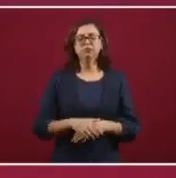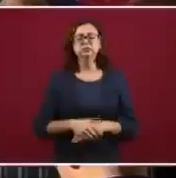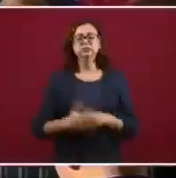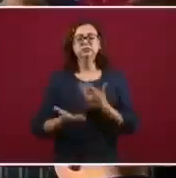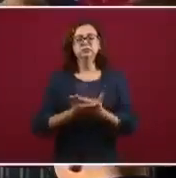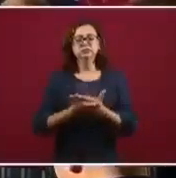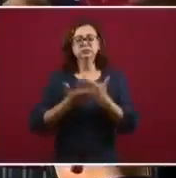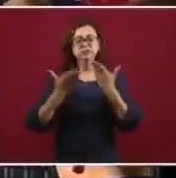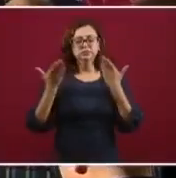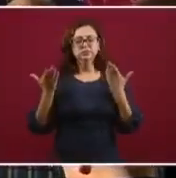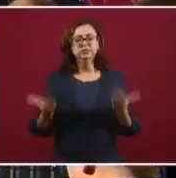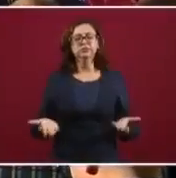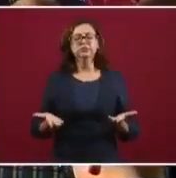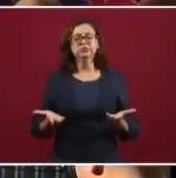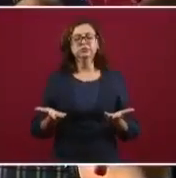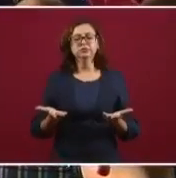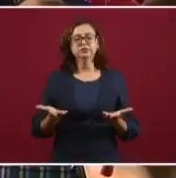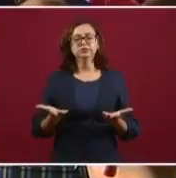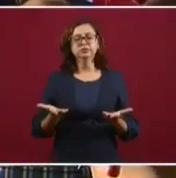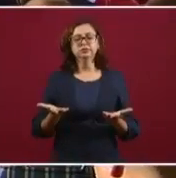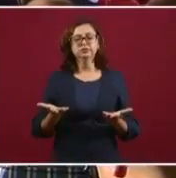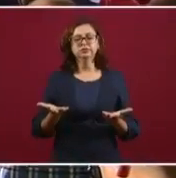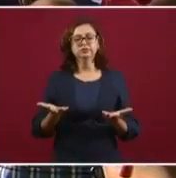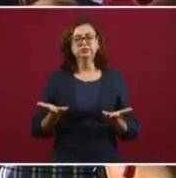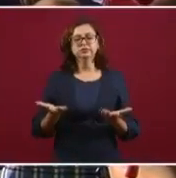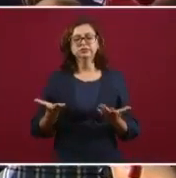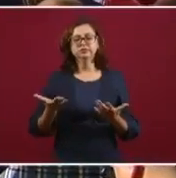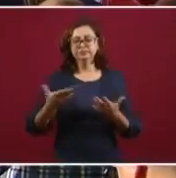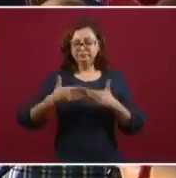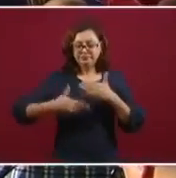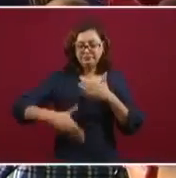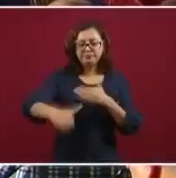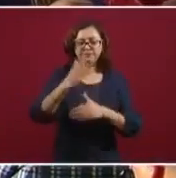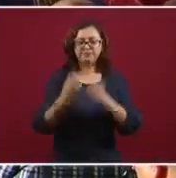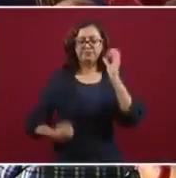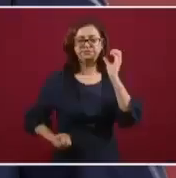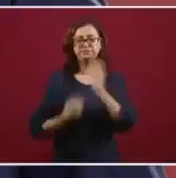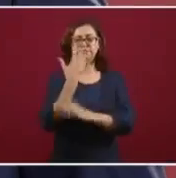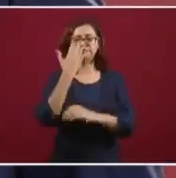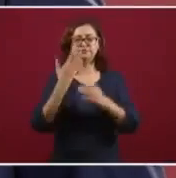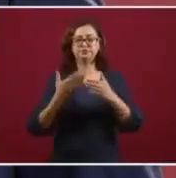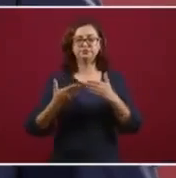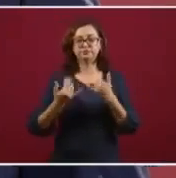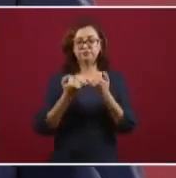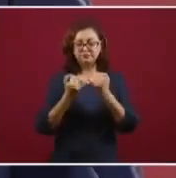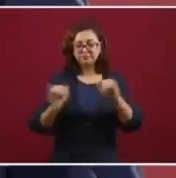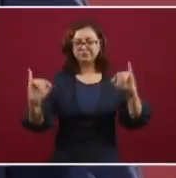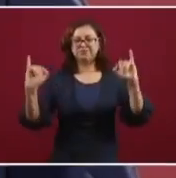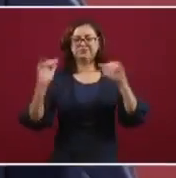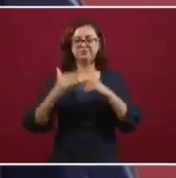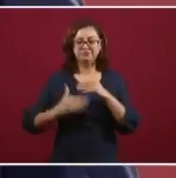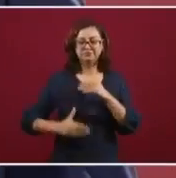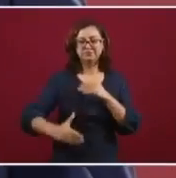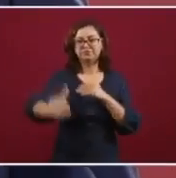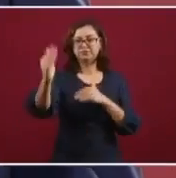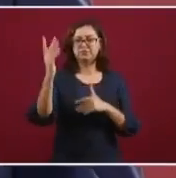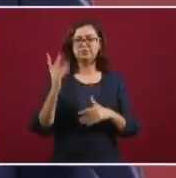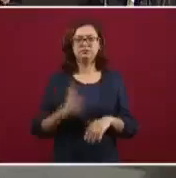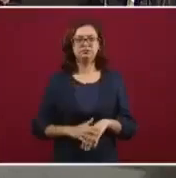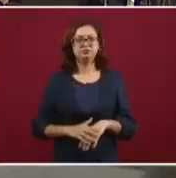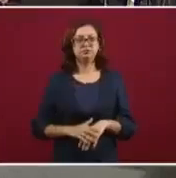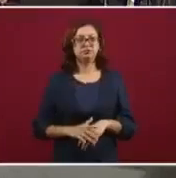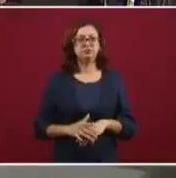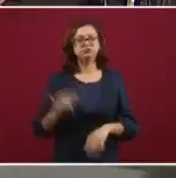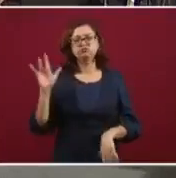vamos a inaugurar una etapa nueva, vamos a que no hay